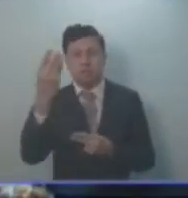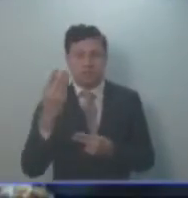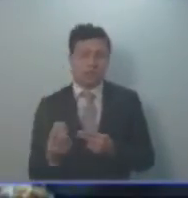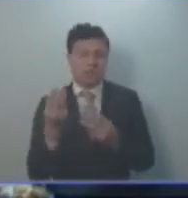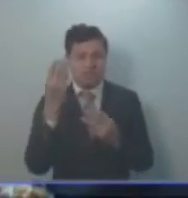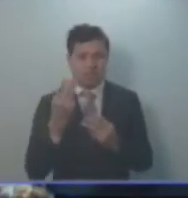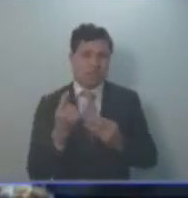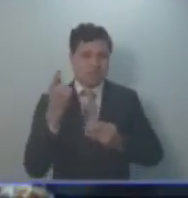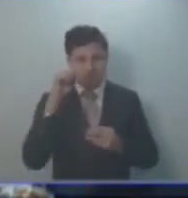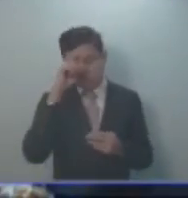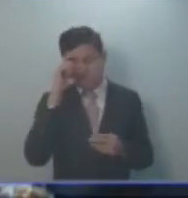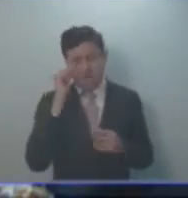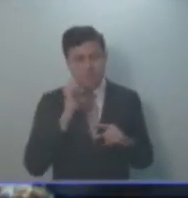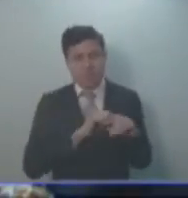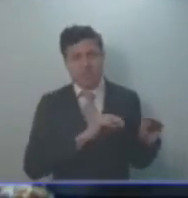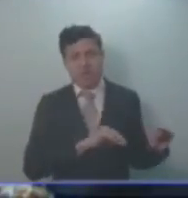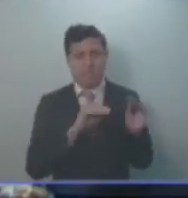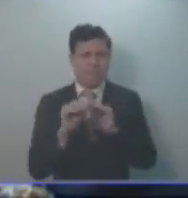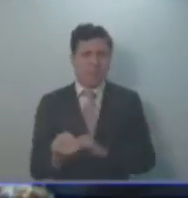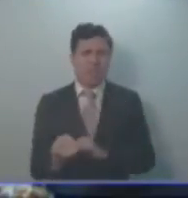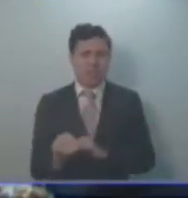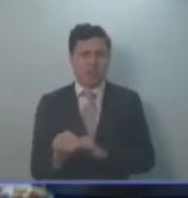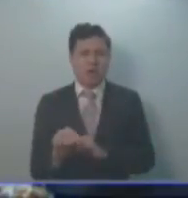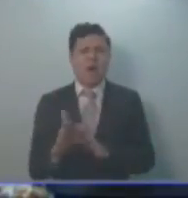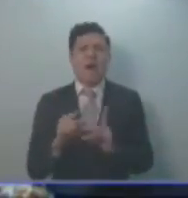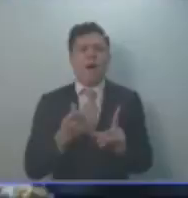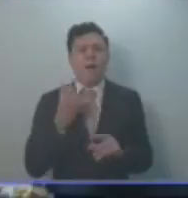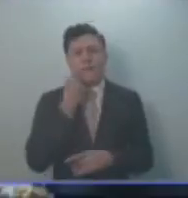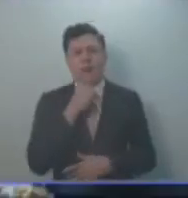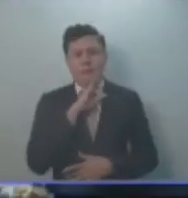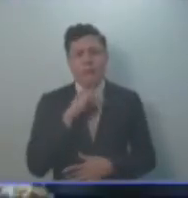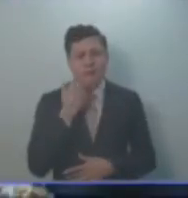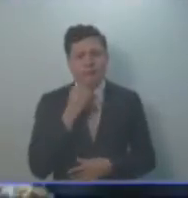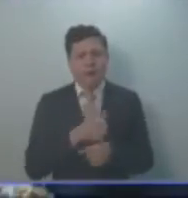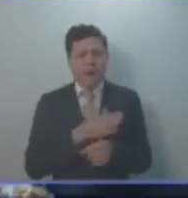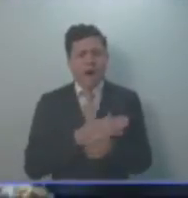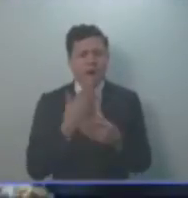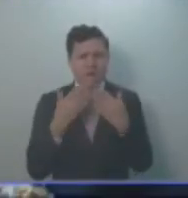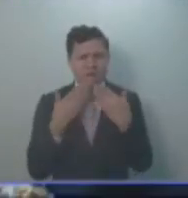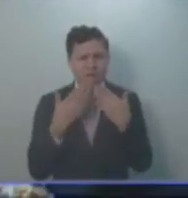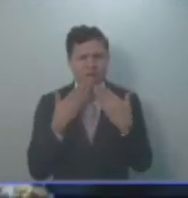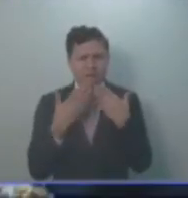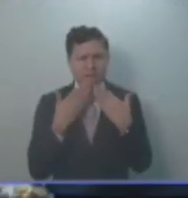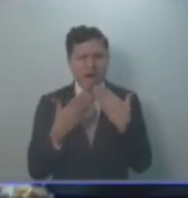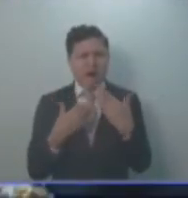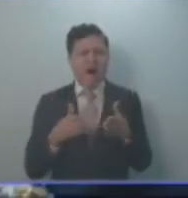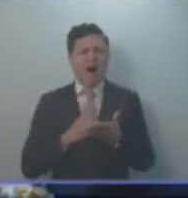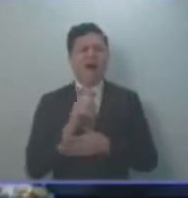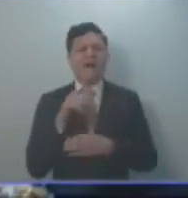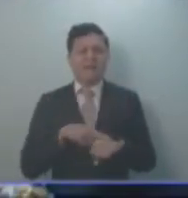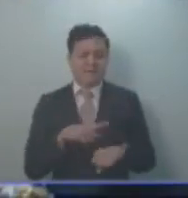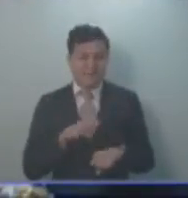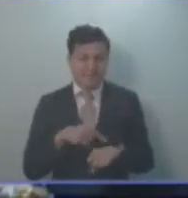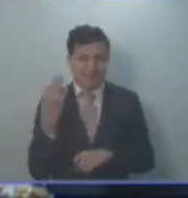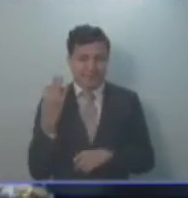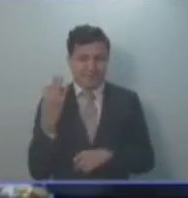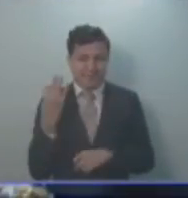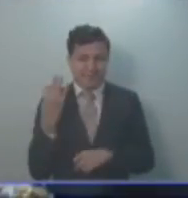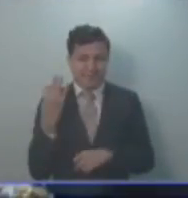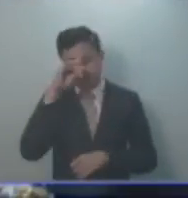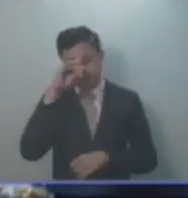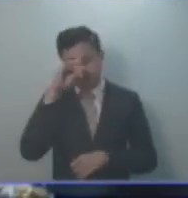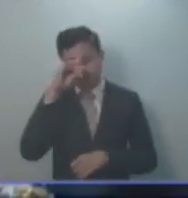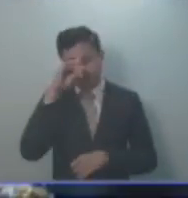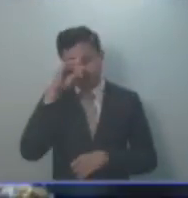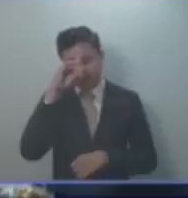al empleado o empleada con enfermedades antes descritas durante el tiempo requerido para su